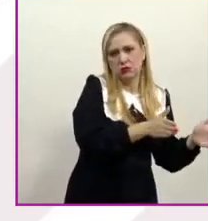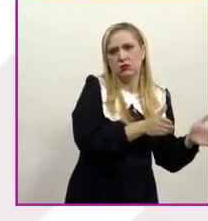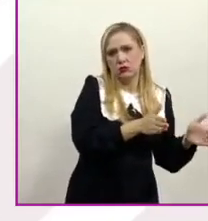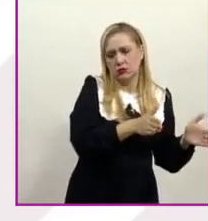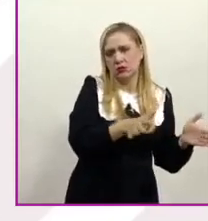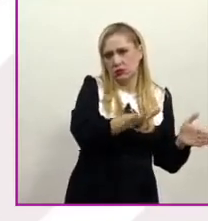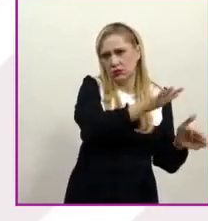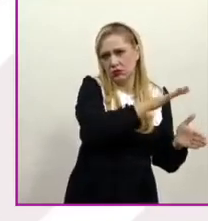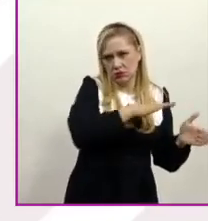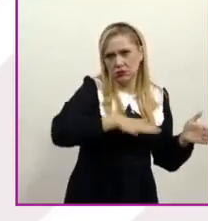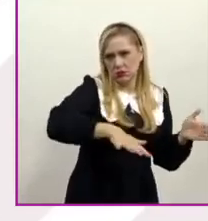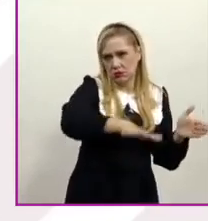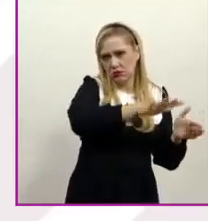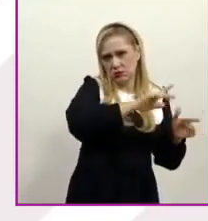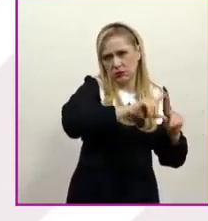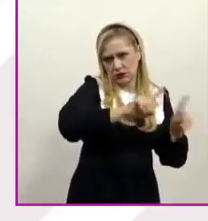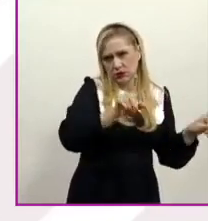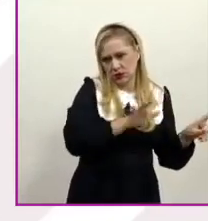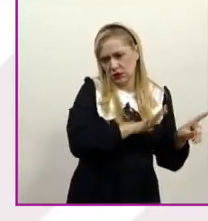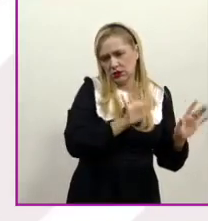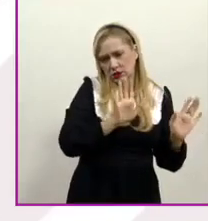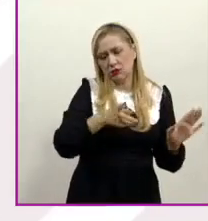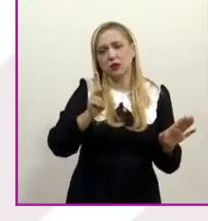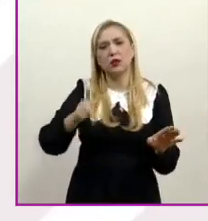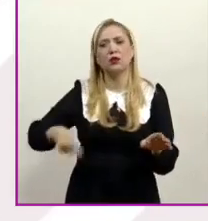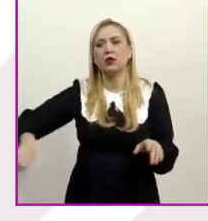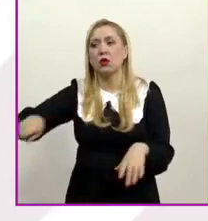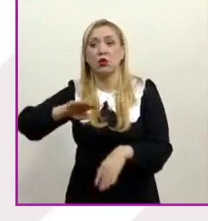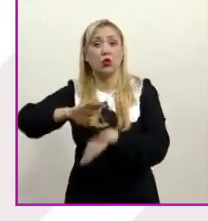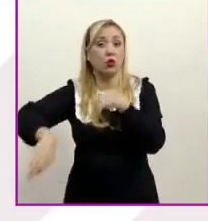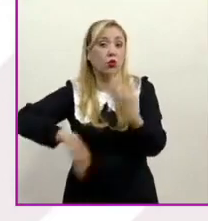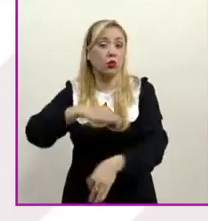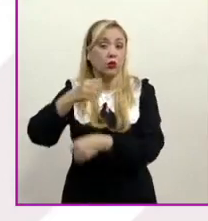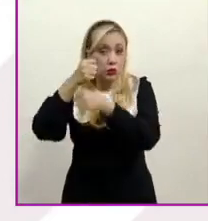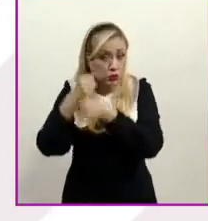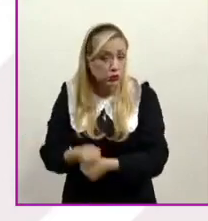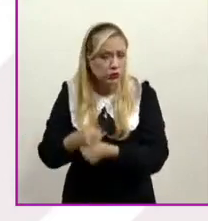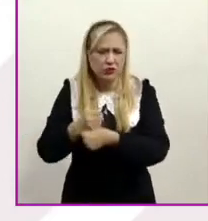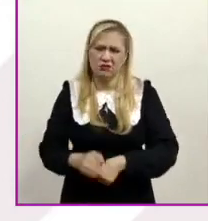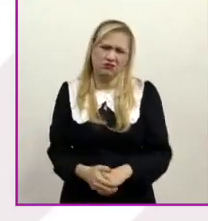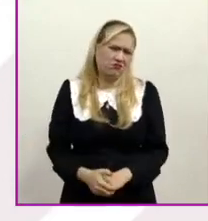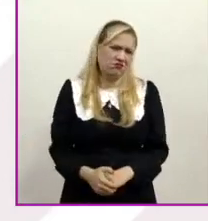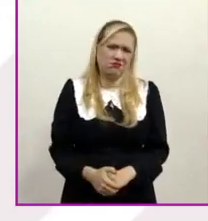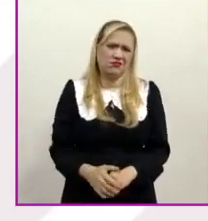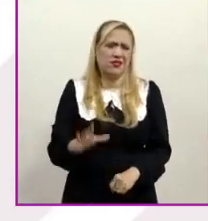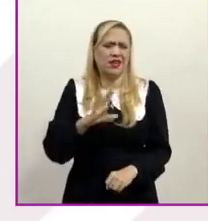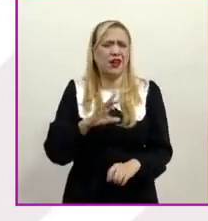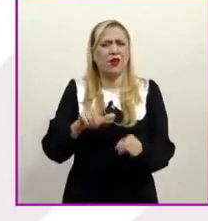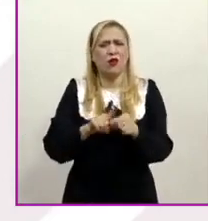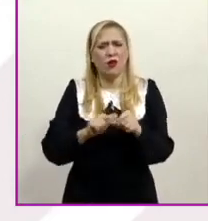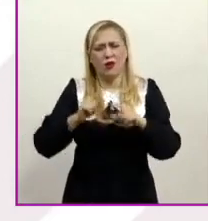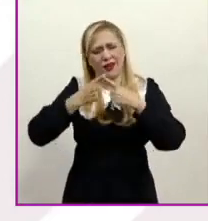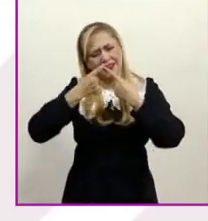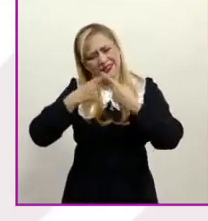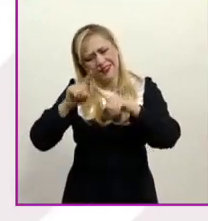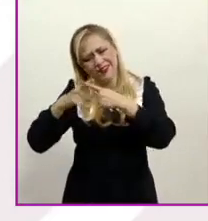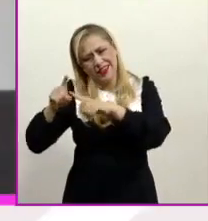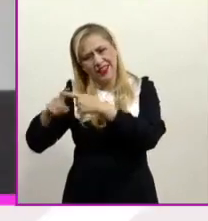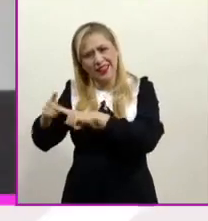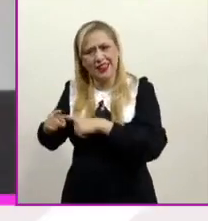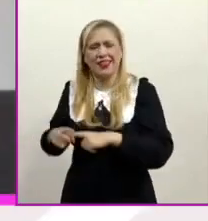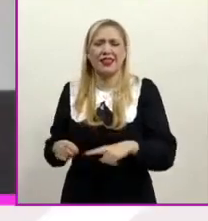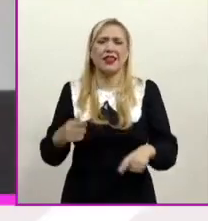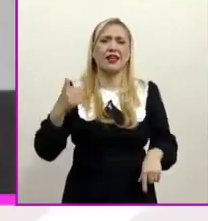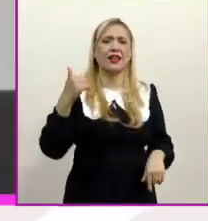pero no todas. Por supuesto que también hay de todos los colores. Pero, y